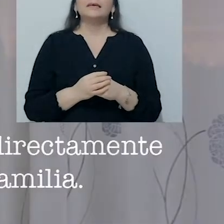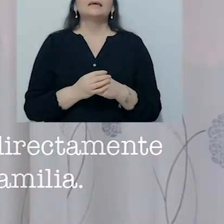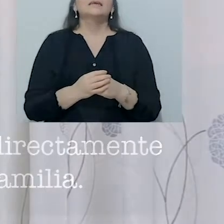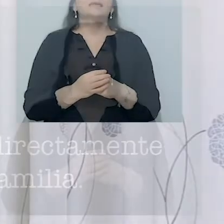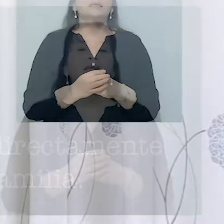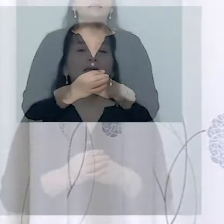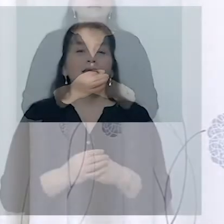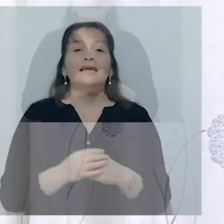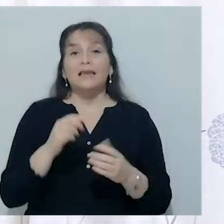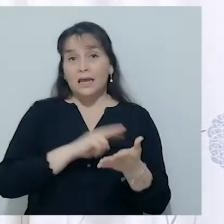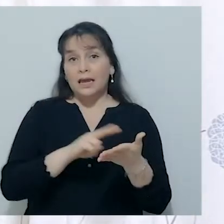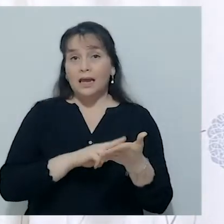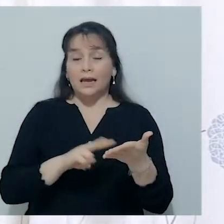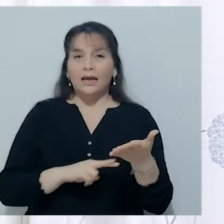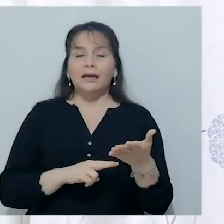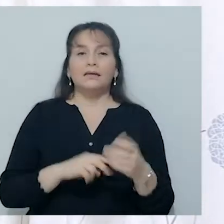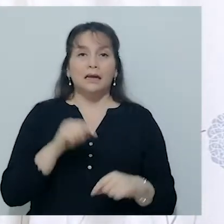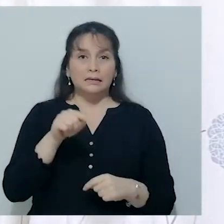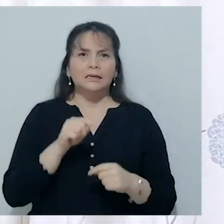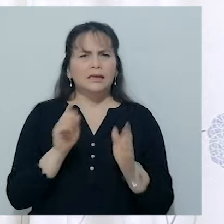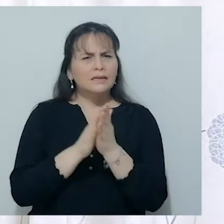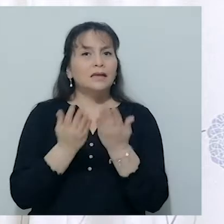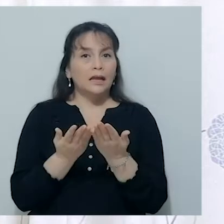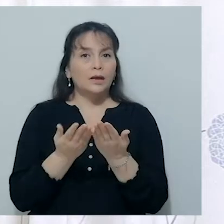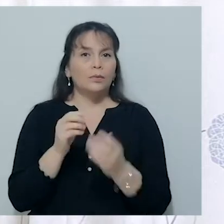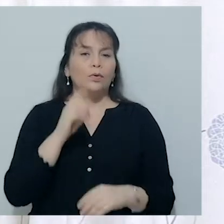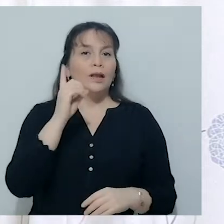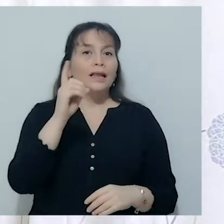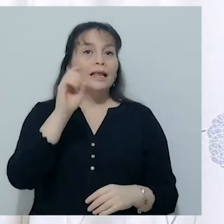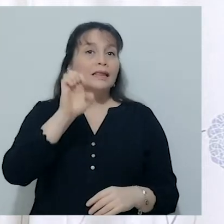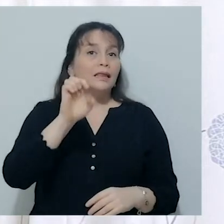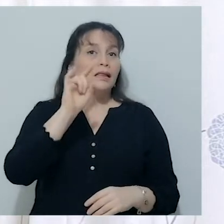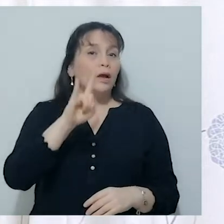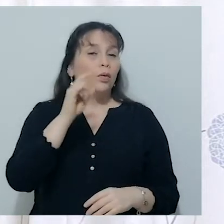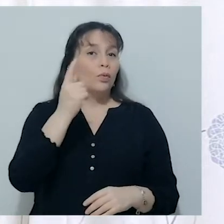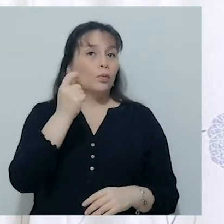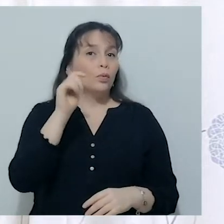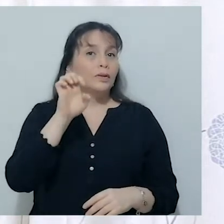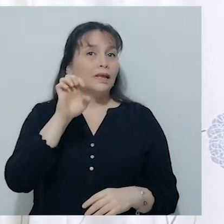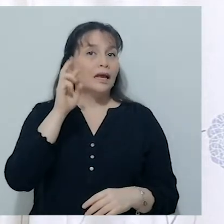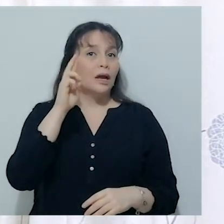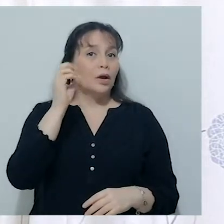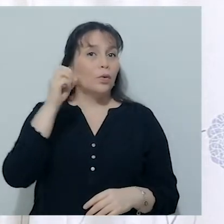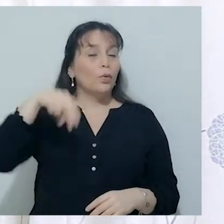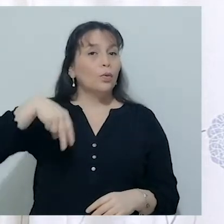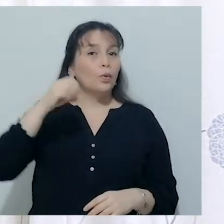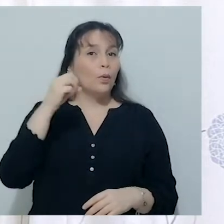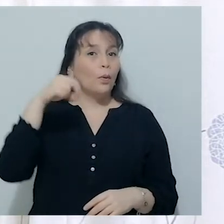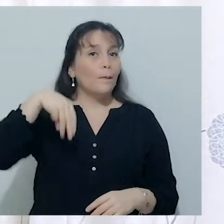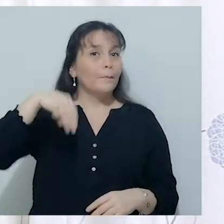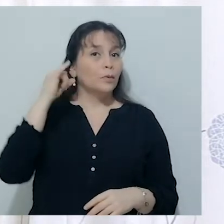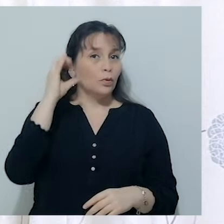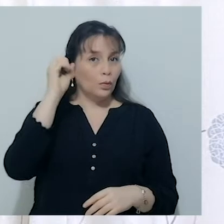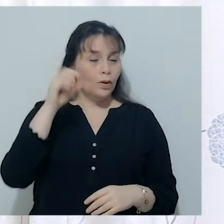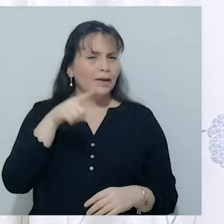a las características del libro que hemos leído, que es el Deuteronomio. Este libro ha desempeñado un papel vital en el legado